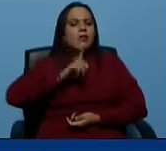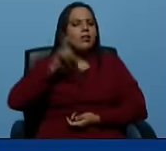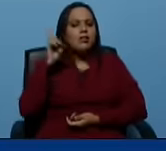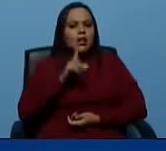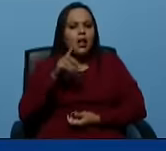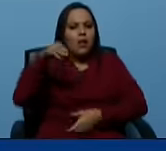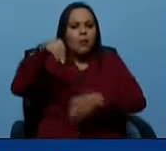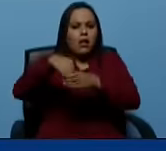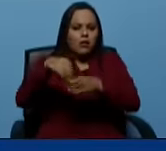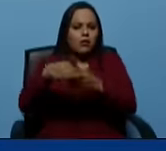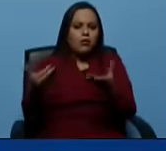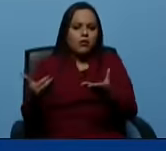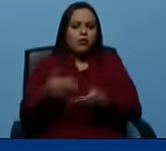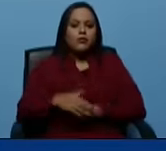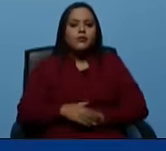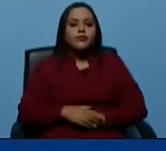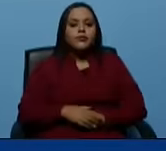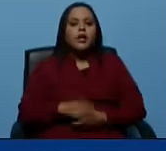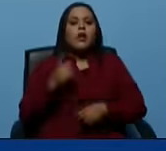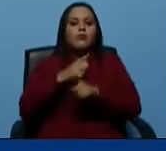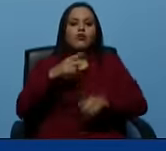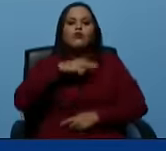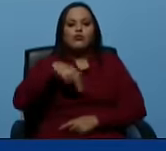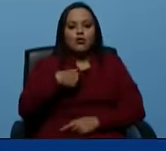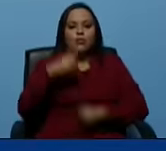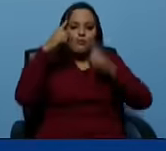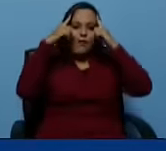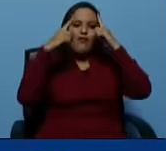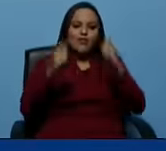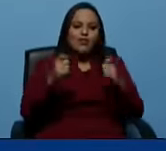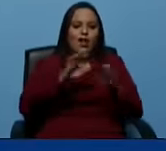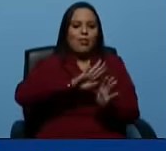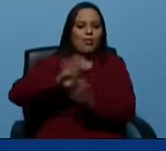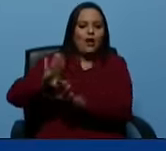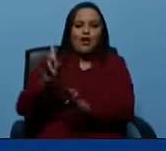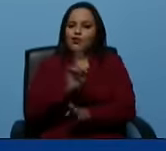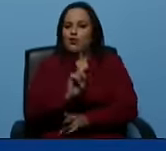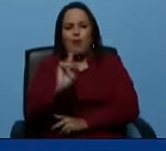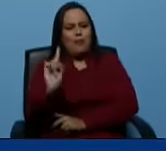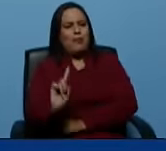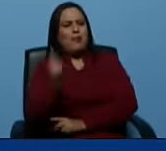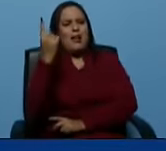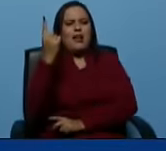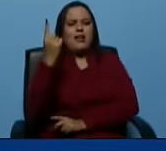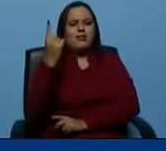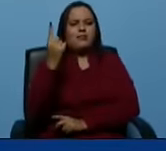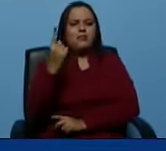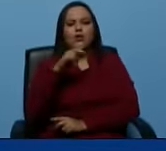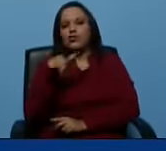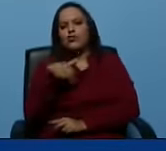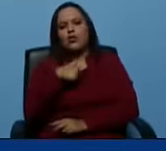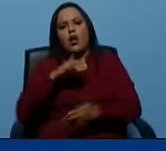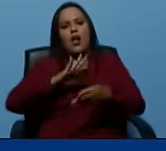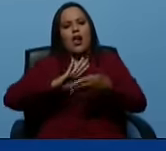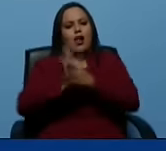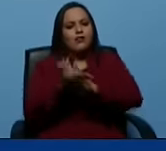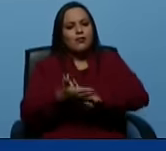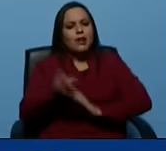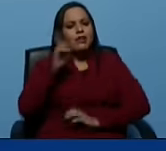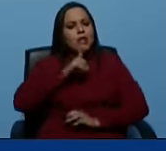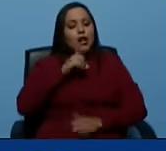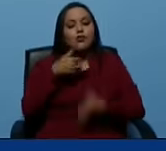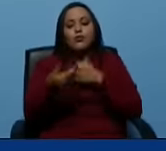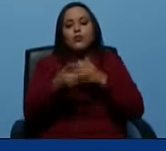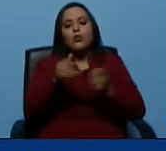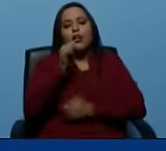y manipulación. Pero somos expertos en vencer eso. No es la primera vez que derrotamos la mentira. Venga de donde venga y